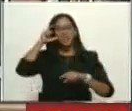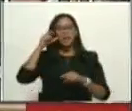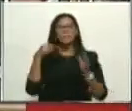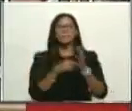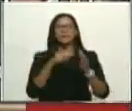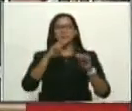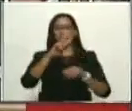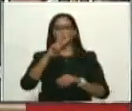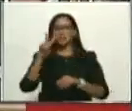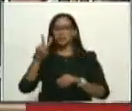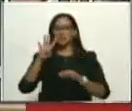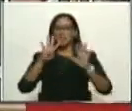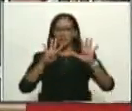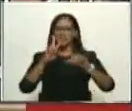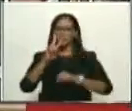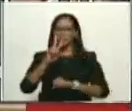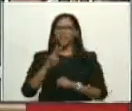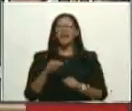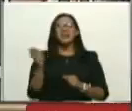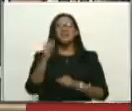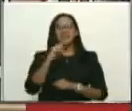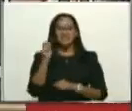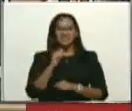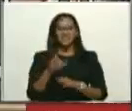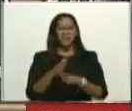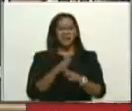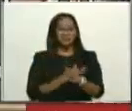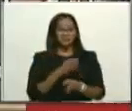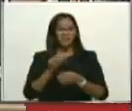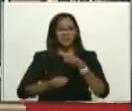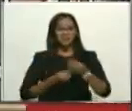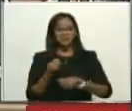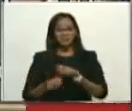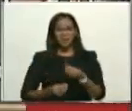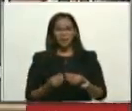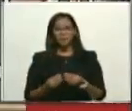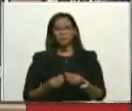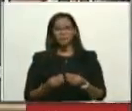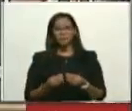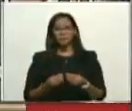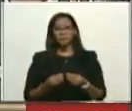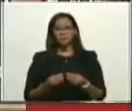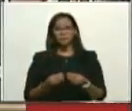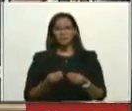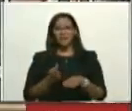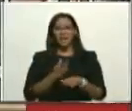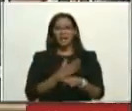1.292 al mes. Antes hacíamos el programa, cosa me era